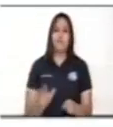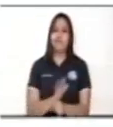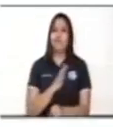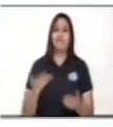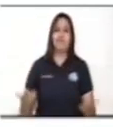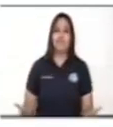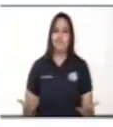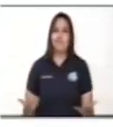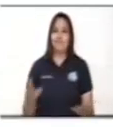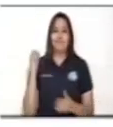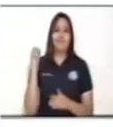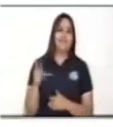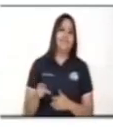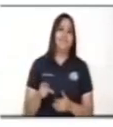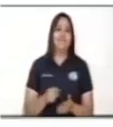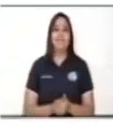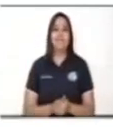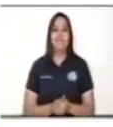Ok.